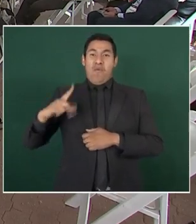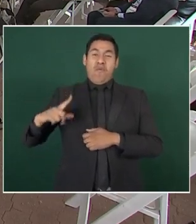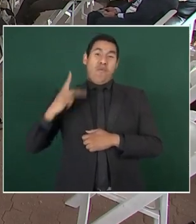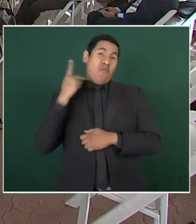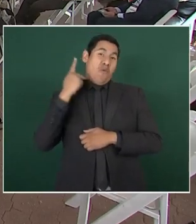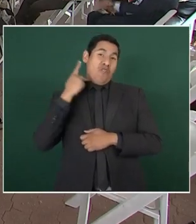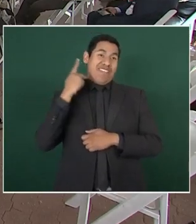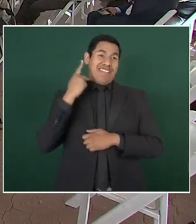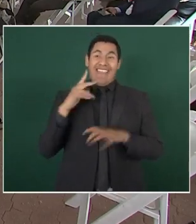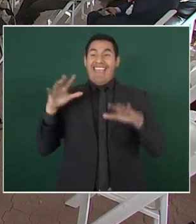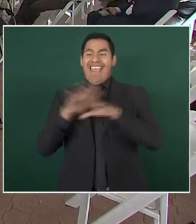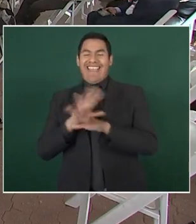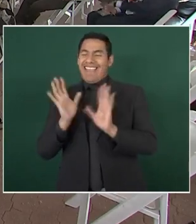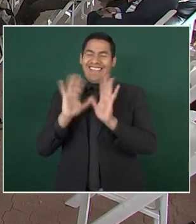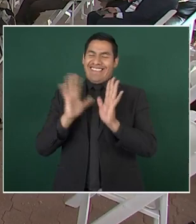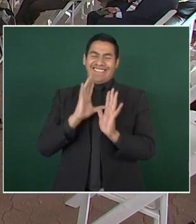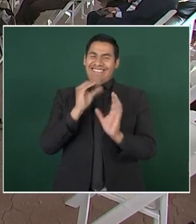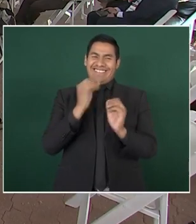No,